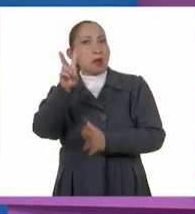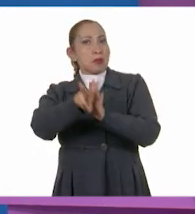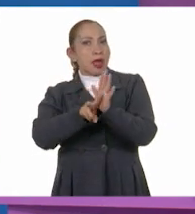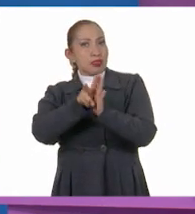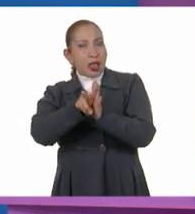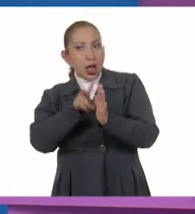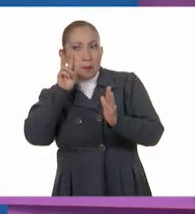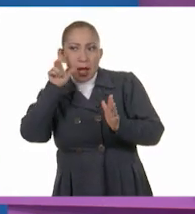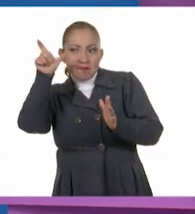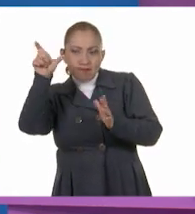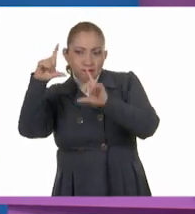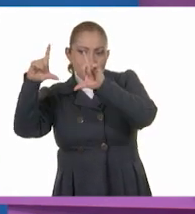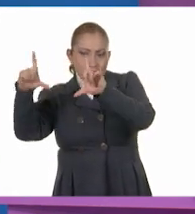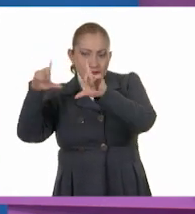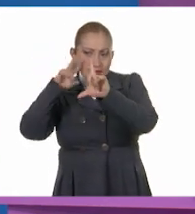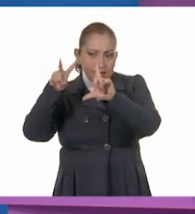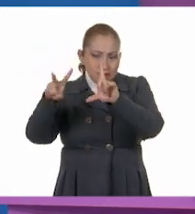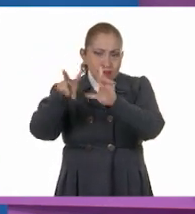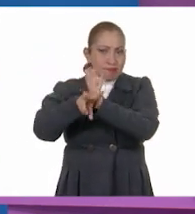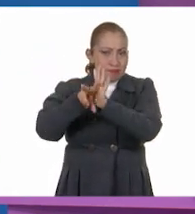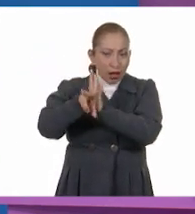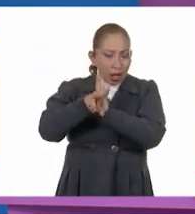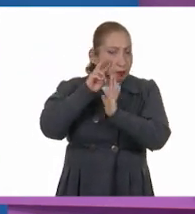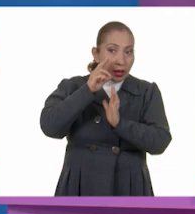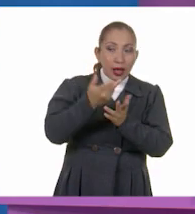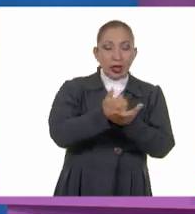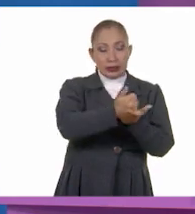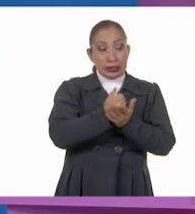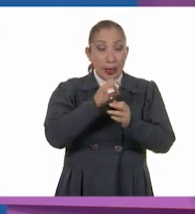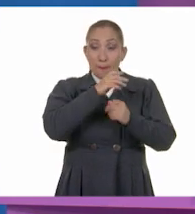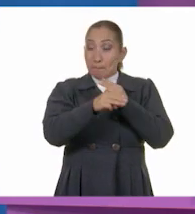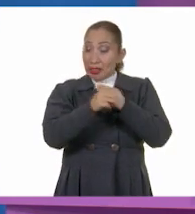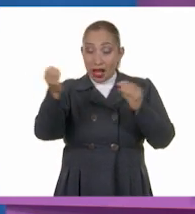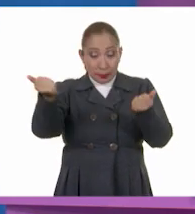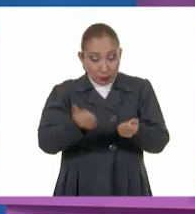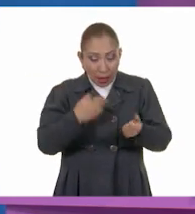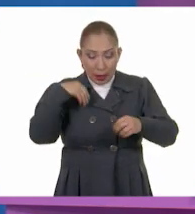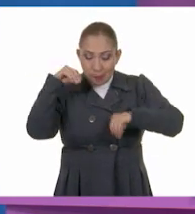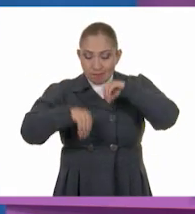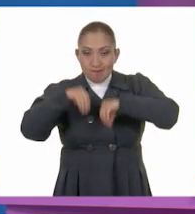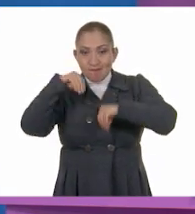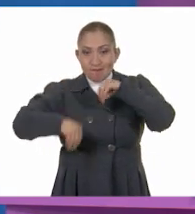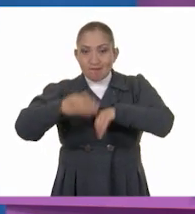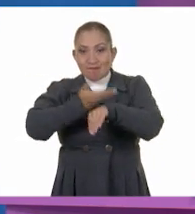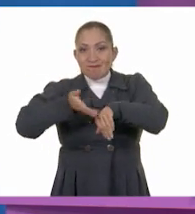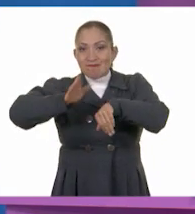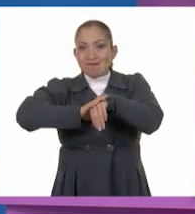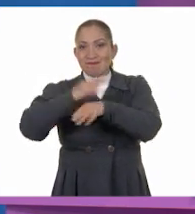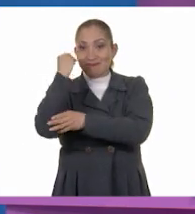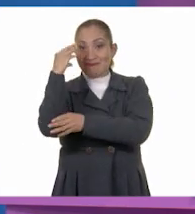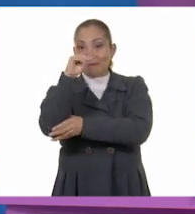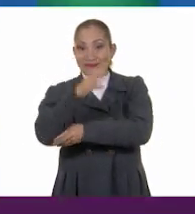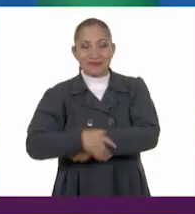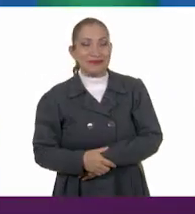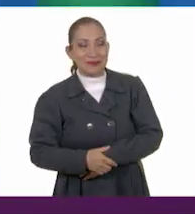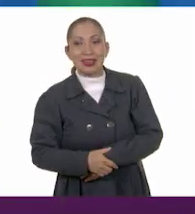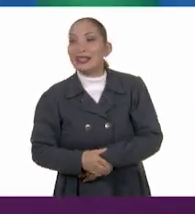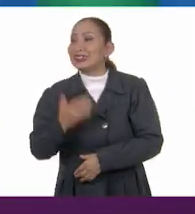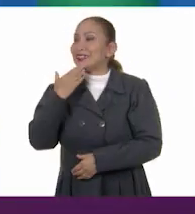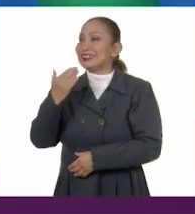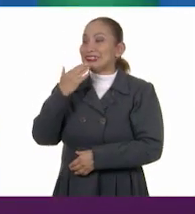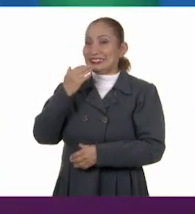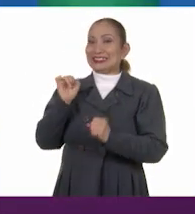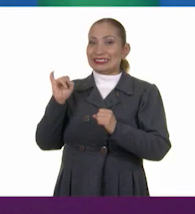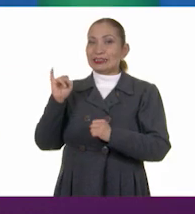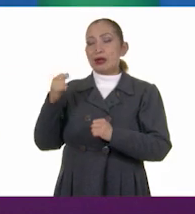video mientras está el video, pues pedimos que nos traigan todo el material que necesitamos para poder hacer nuestro calcetín. ¿Les parece bien? ¡Sí! ¡Muy bien!